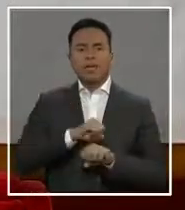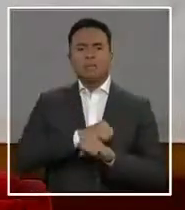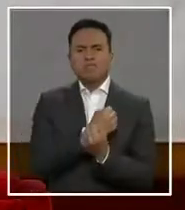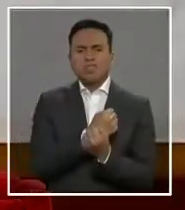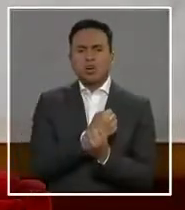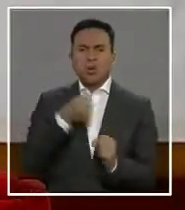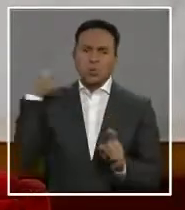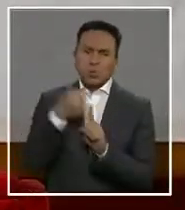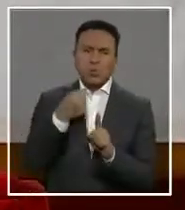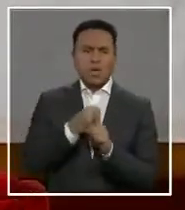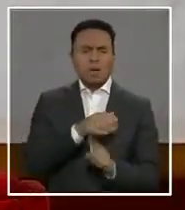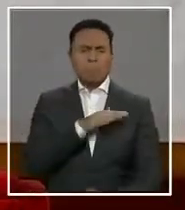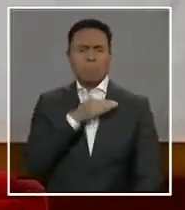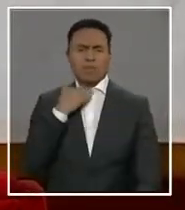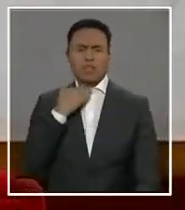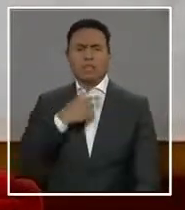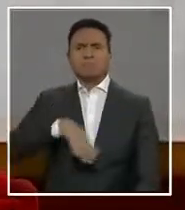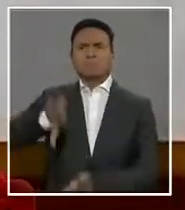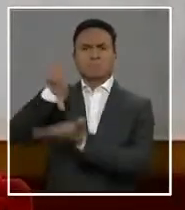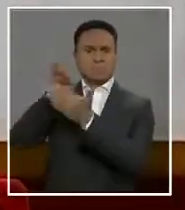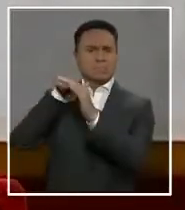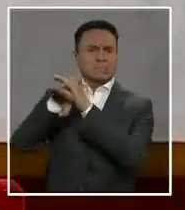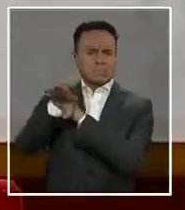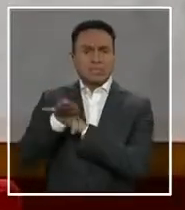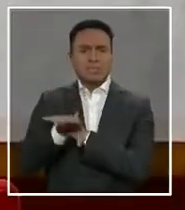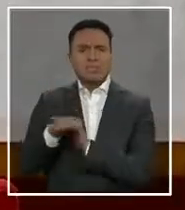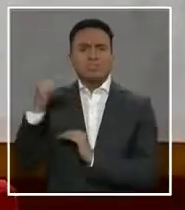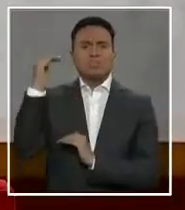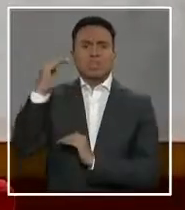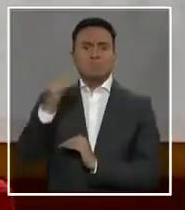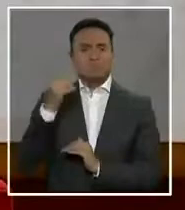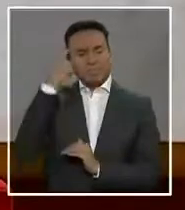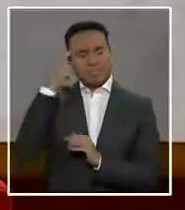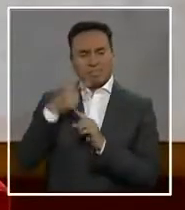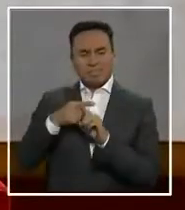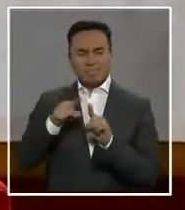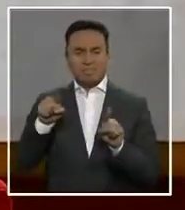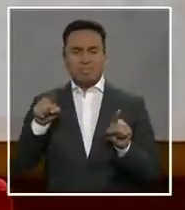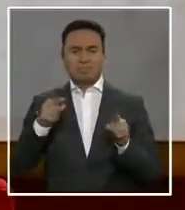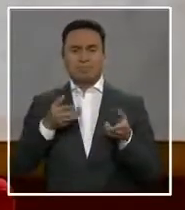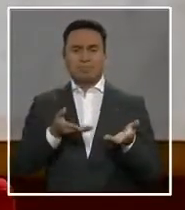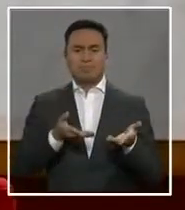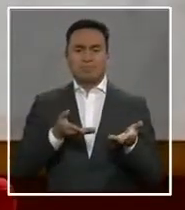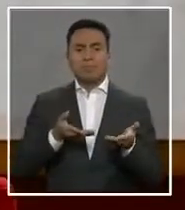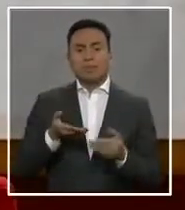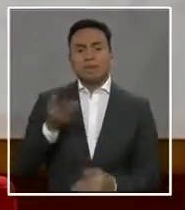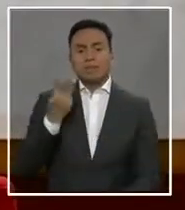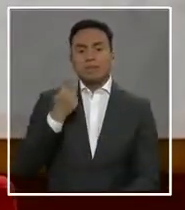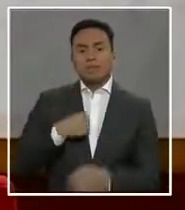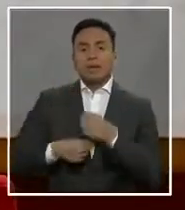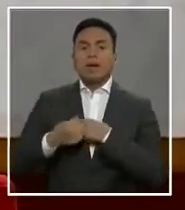la tortura, la muerte y el exilio se impusieron a quienes pensaban distinto. Hace solo